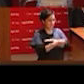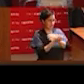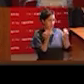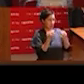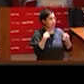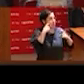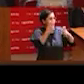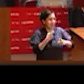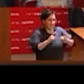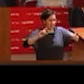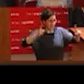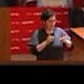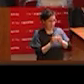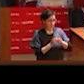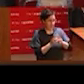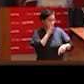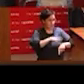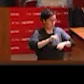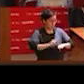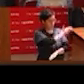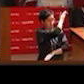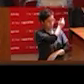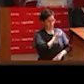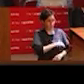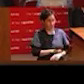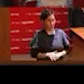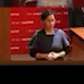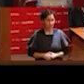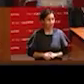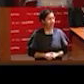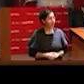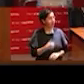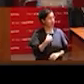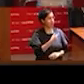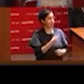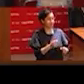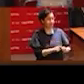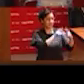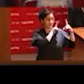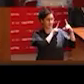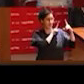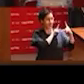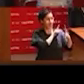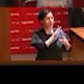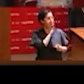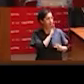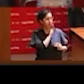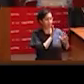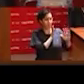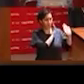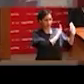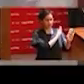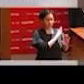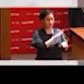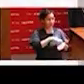porque ya voy mal de tiempo de los 7 minutos dejo esta eh dejo esta diapositiva puesta